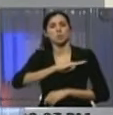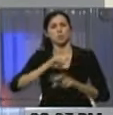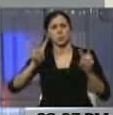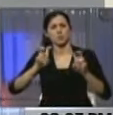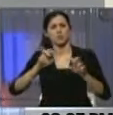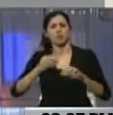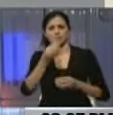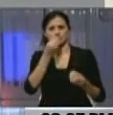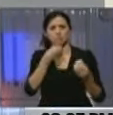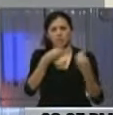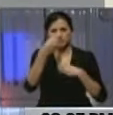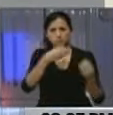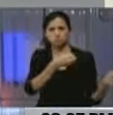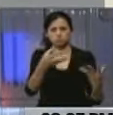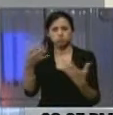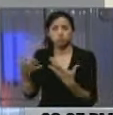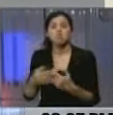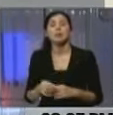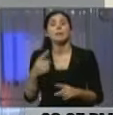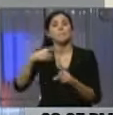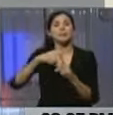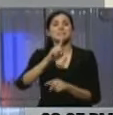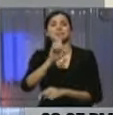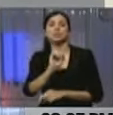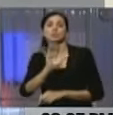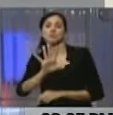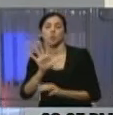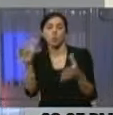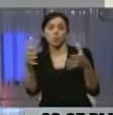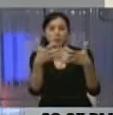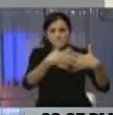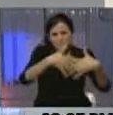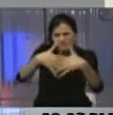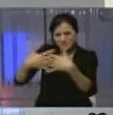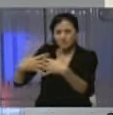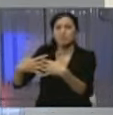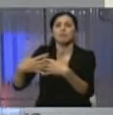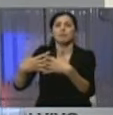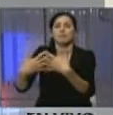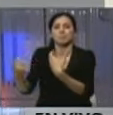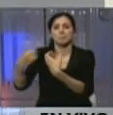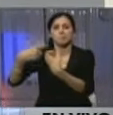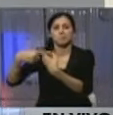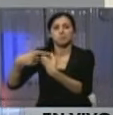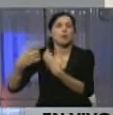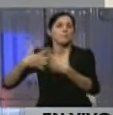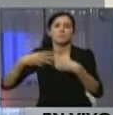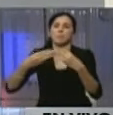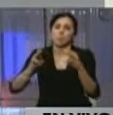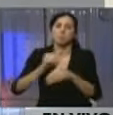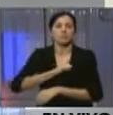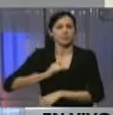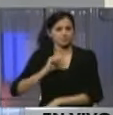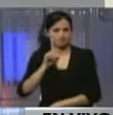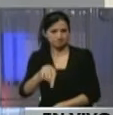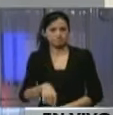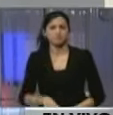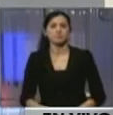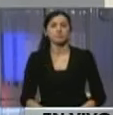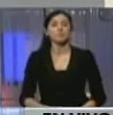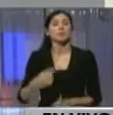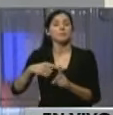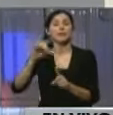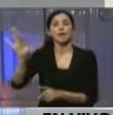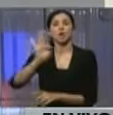También indicó que se incorporaron 105 unidades productivas del sector agroalimentario, conformadas por empresas públicas y privadas. Además,